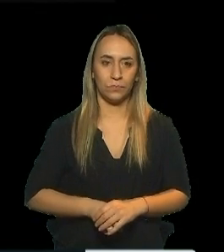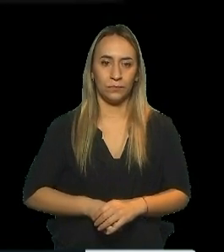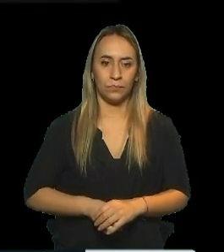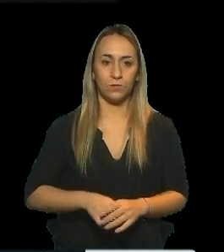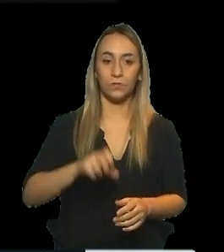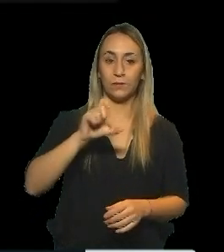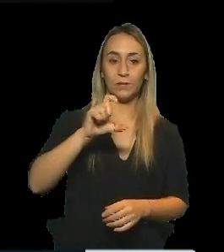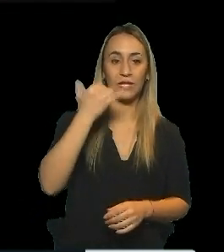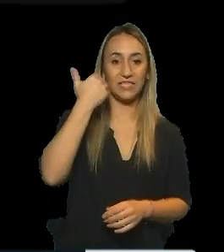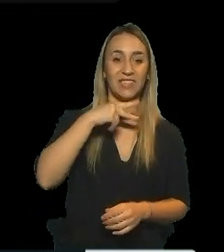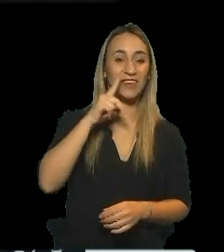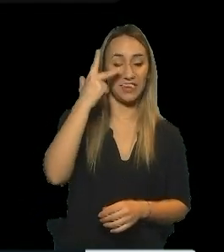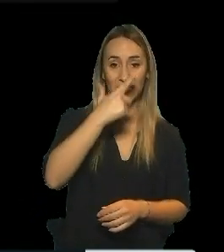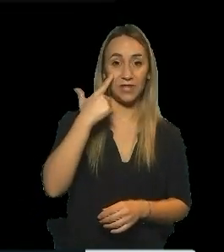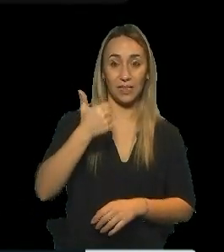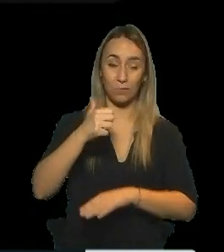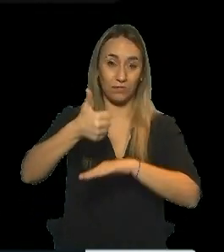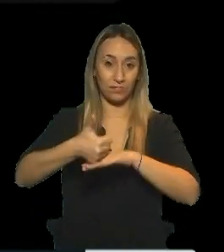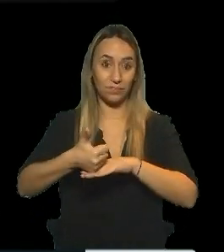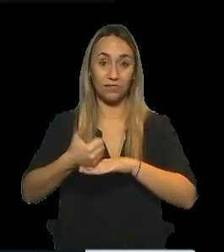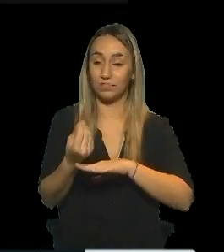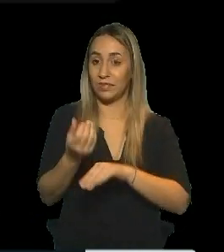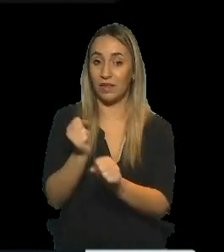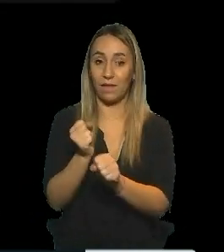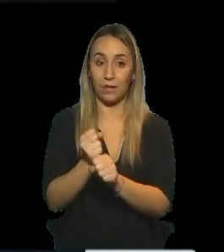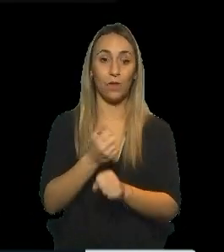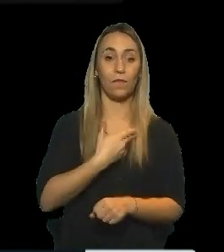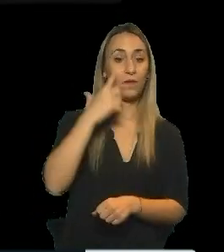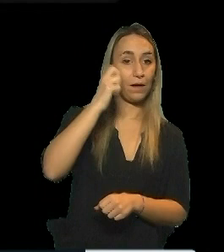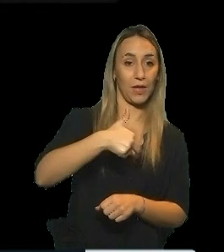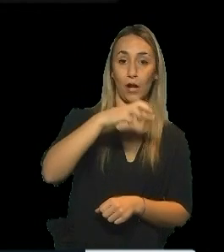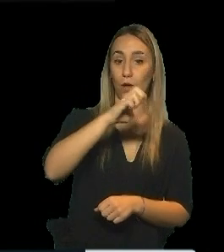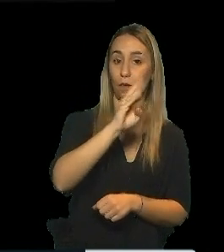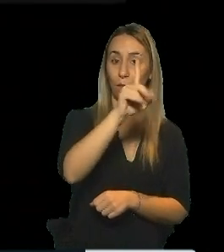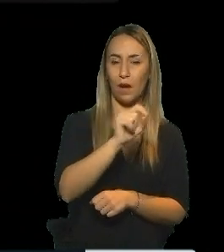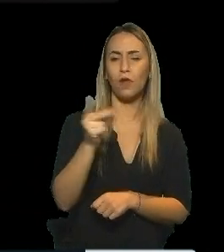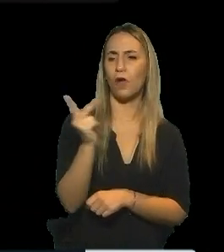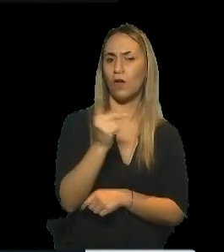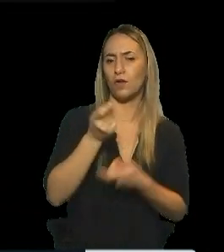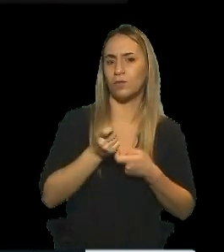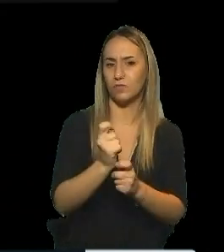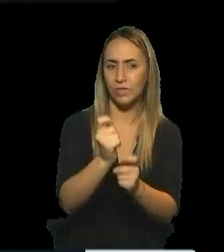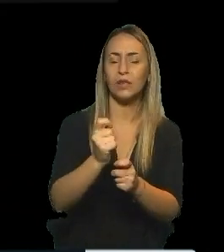Cintia se encontraba en su puesto de trabajo. Fabián y Pablo estaban realizando los trámites por el fallecimiento de su